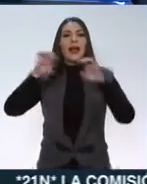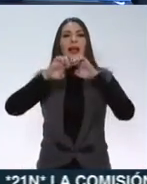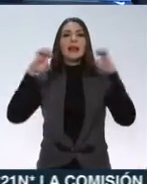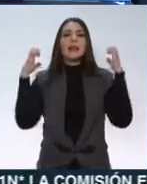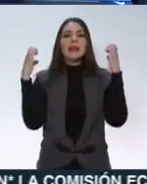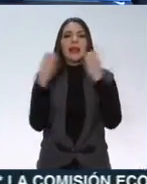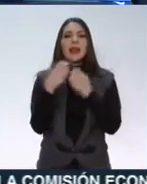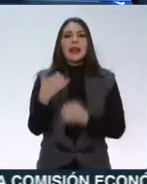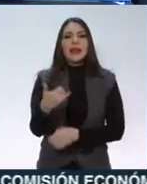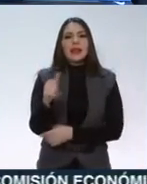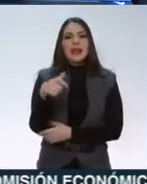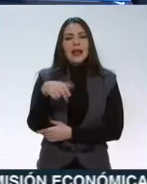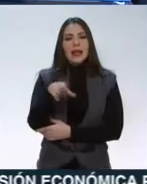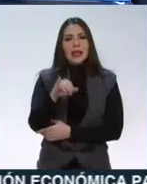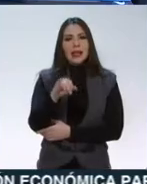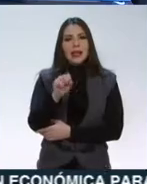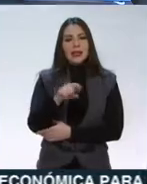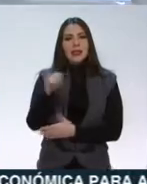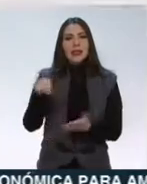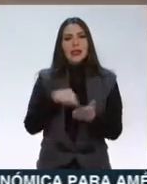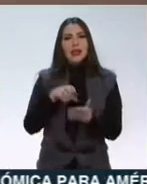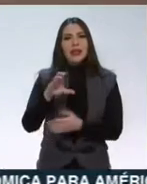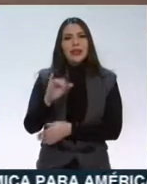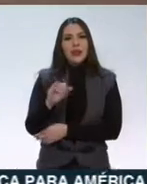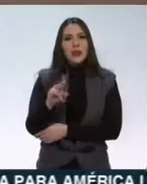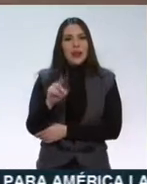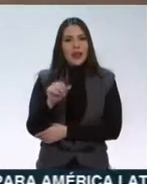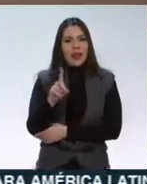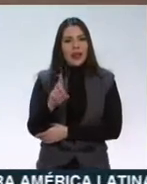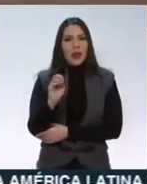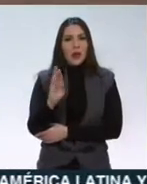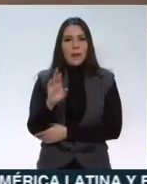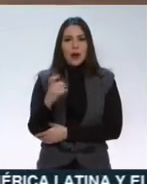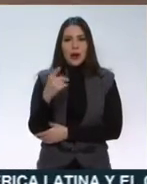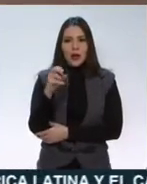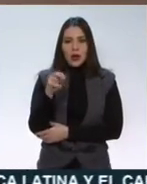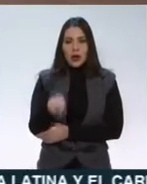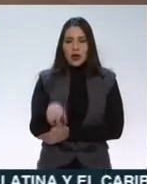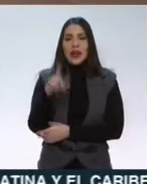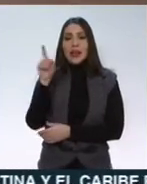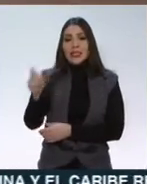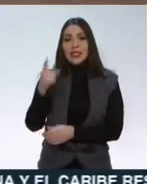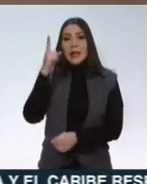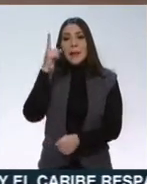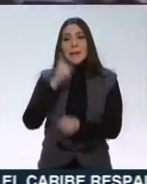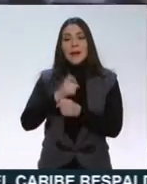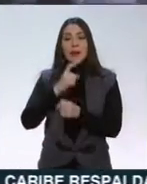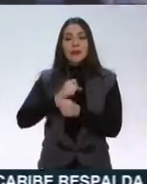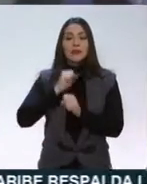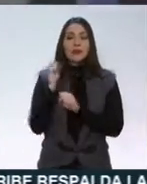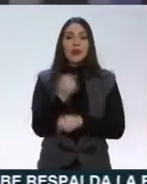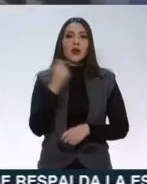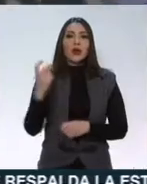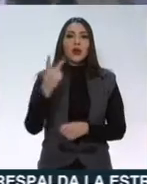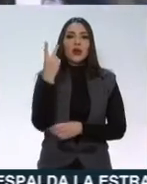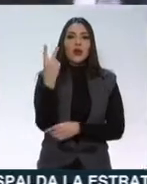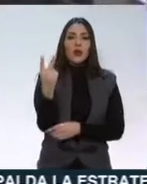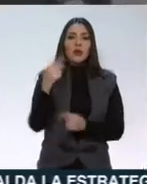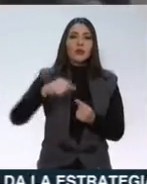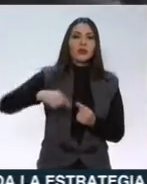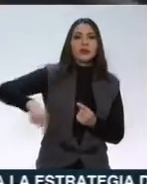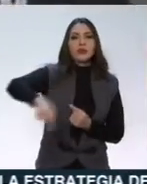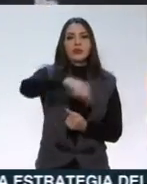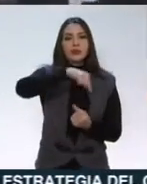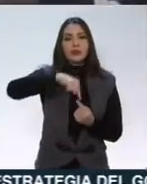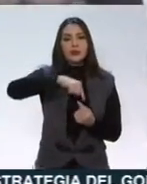los Yaquis de Ciudad Obregón. Era la parte baja de la primera entrada, 2 carreras, con eso le ganaron